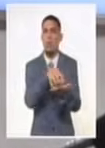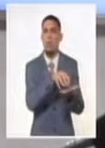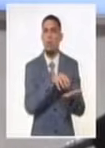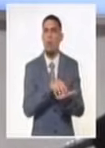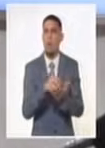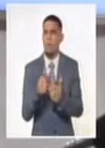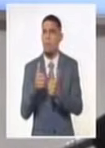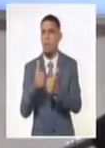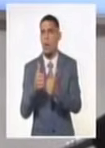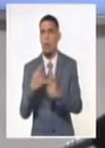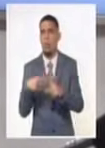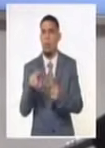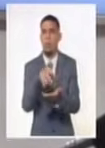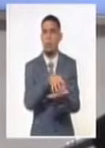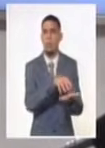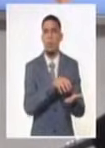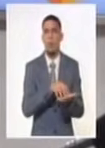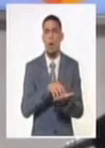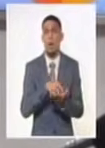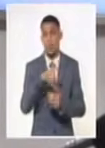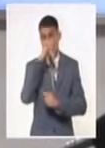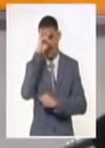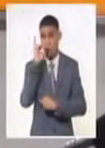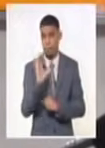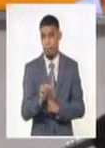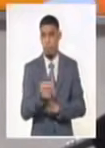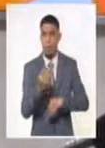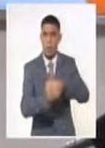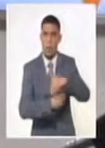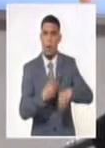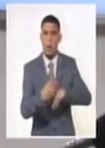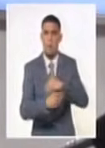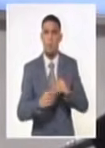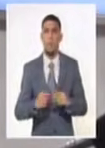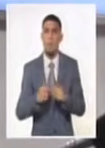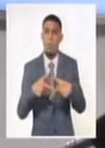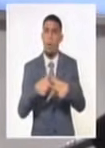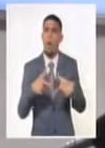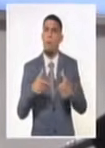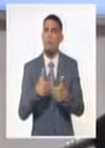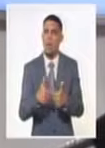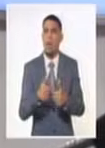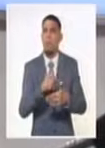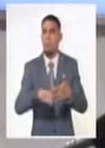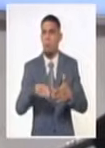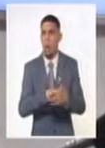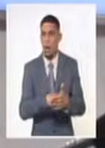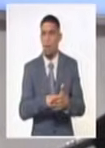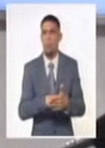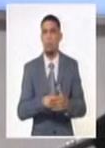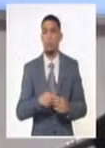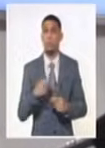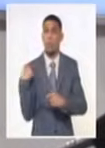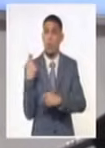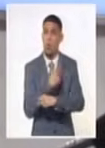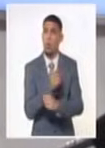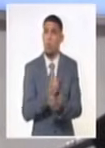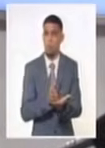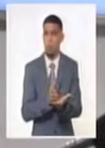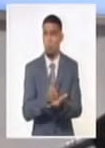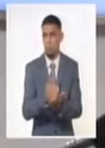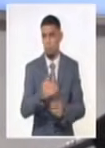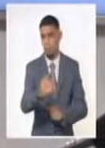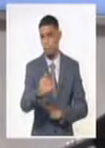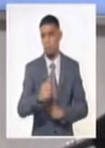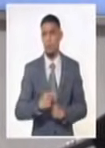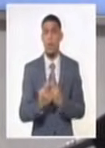pudieron mantener la concepción original, ¿no? Pero en muchos casos sí ya se han ido agotando y bueno, ya el curso avanza y estamos tomando entonces decisiones